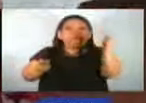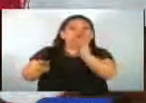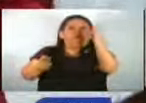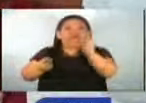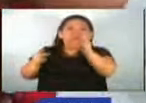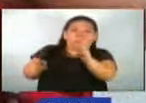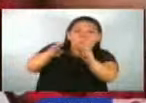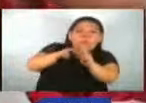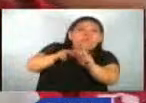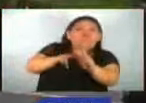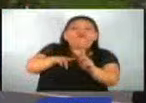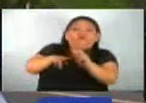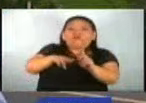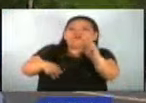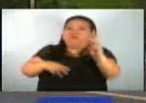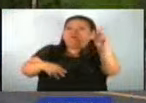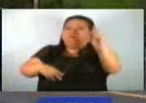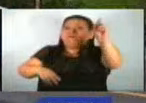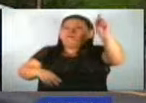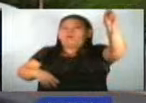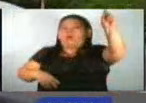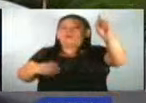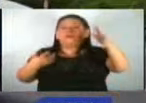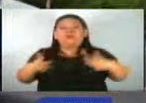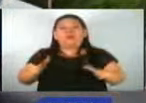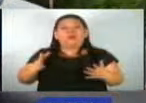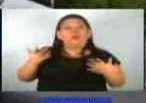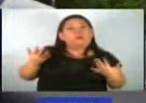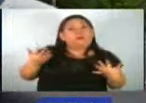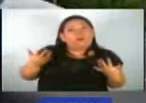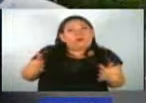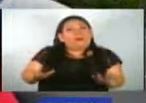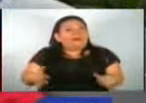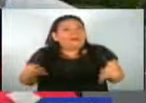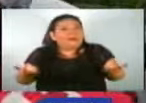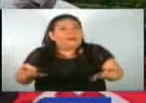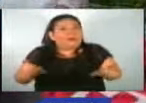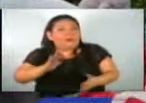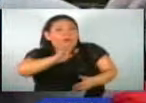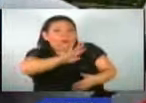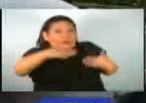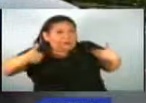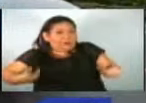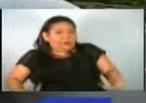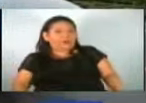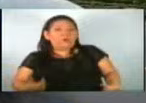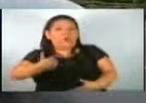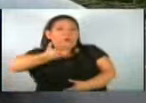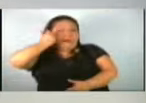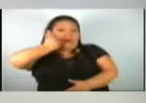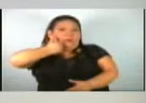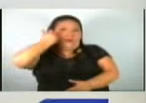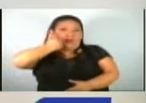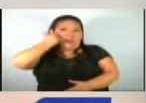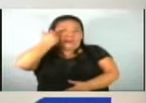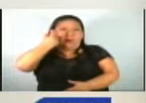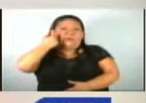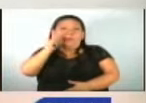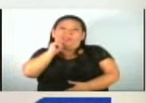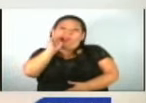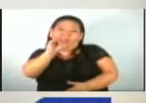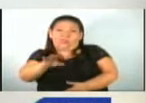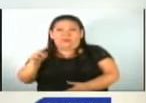para darle una pronta atención y por supuesto a la espera también de lo que ocurra con el estado de salud de este joven. Las heridas, según